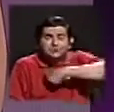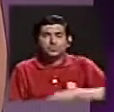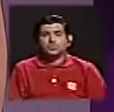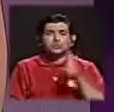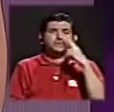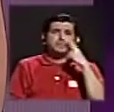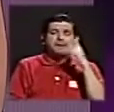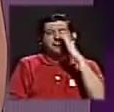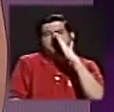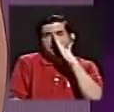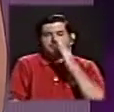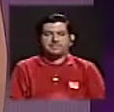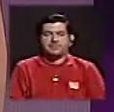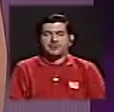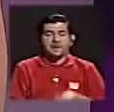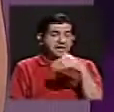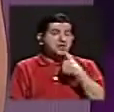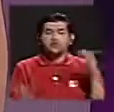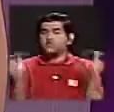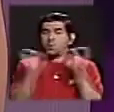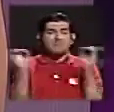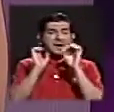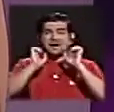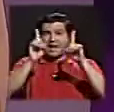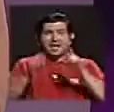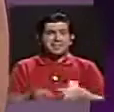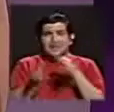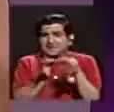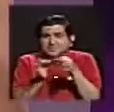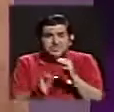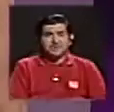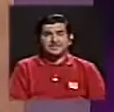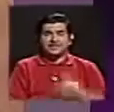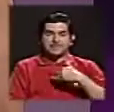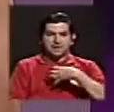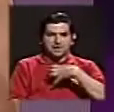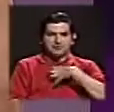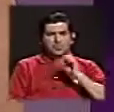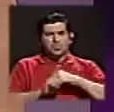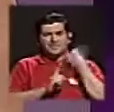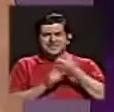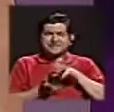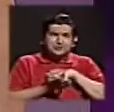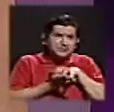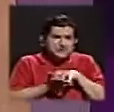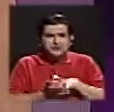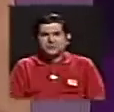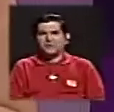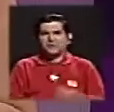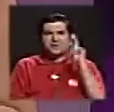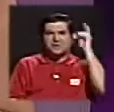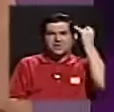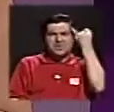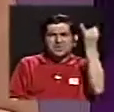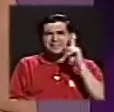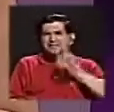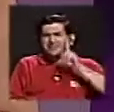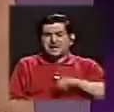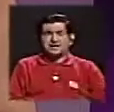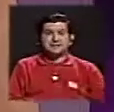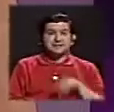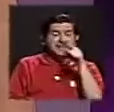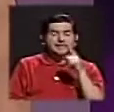papá, una mamá que no recibió ningún tipo de educación sexual, que tiene sus propios rollos, sus propias dudas, sus propios prejuicios, ¿cómo esperamos que